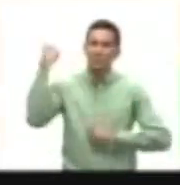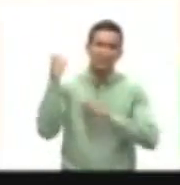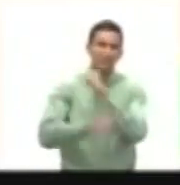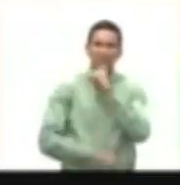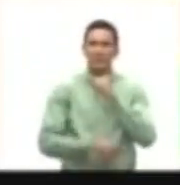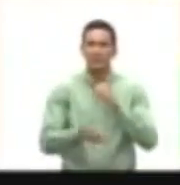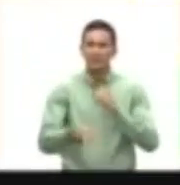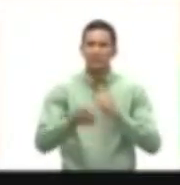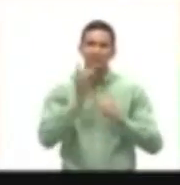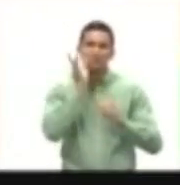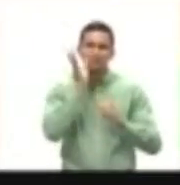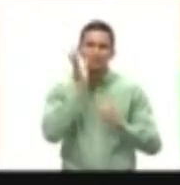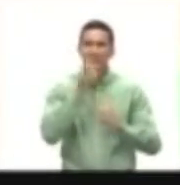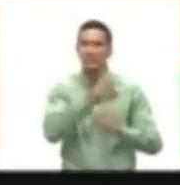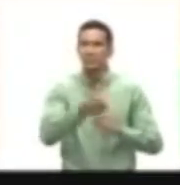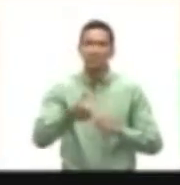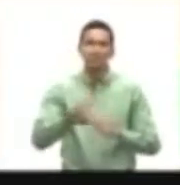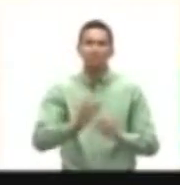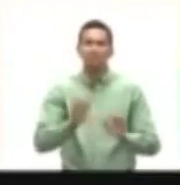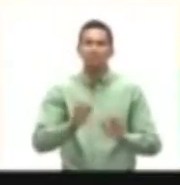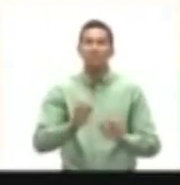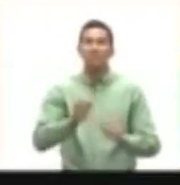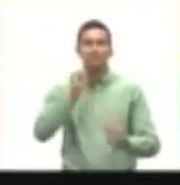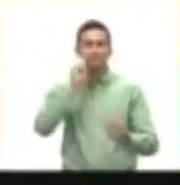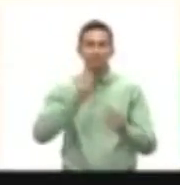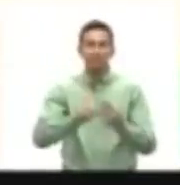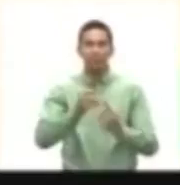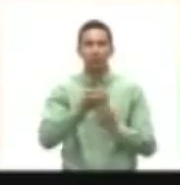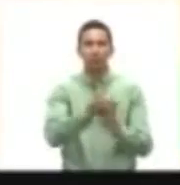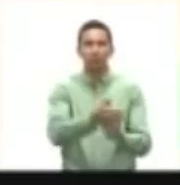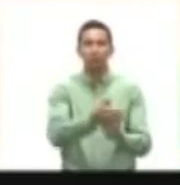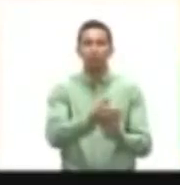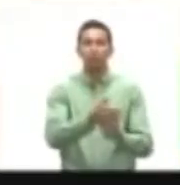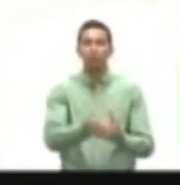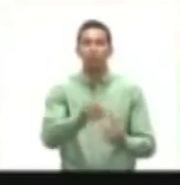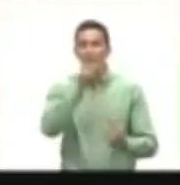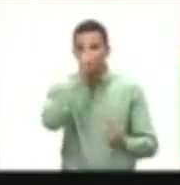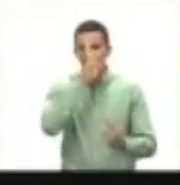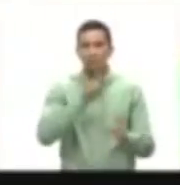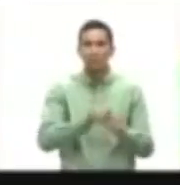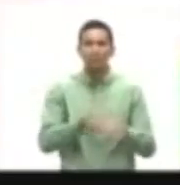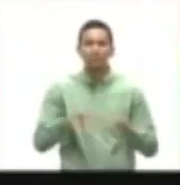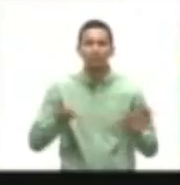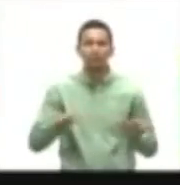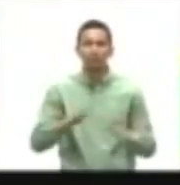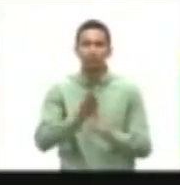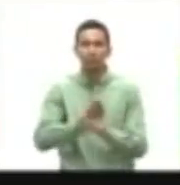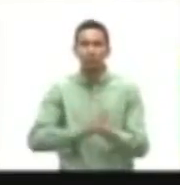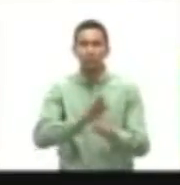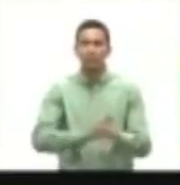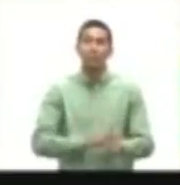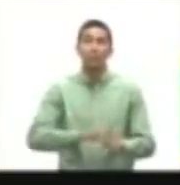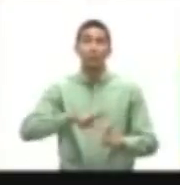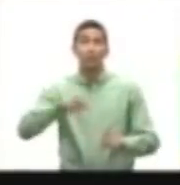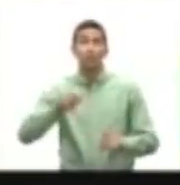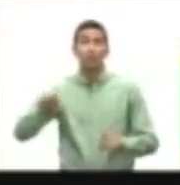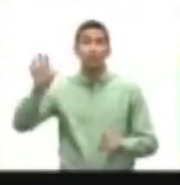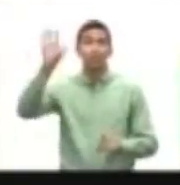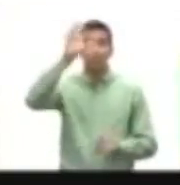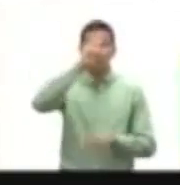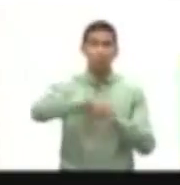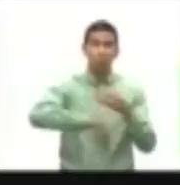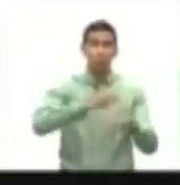grandes asesinos, se pretende brindarles protección como inofensivas palomitas. En otras latitudes del mundo, los